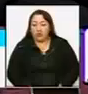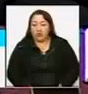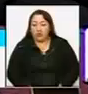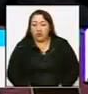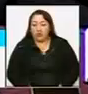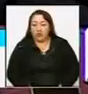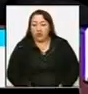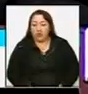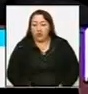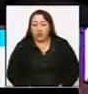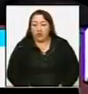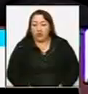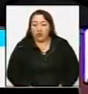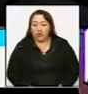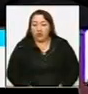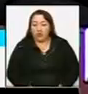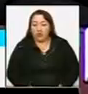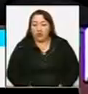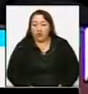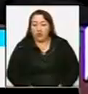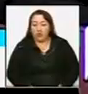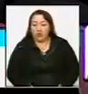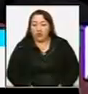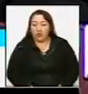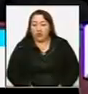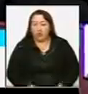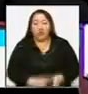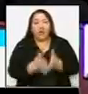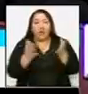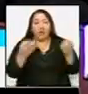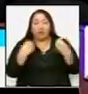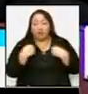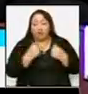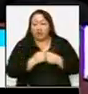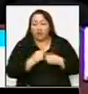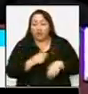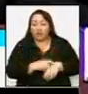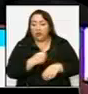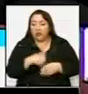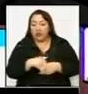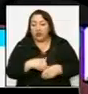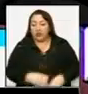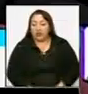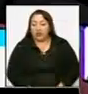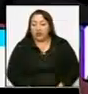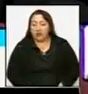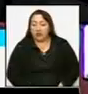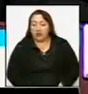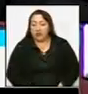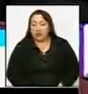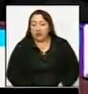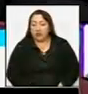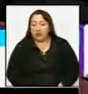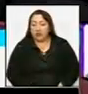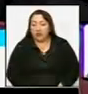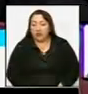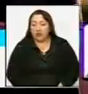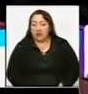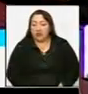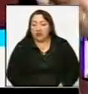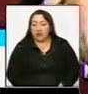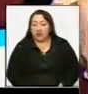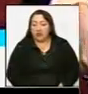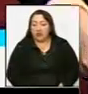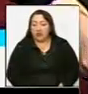igual funciona en el Jurado Nacional de Elecciones. Lo que abre es oficinas durante etapas electorales, que se alquila